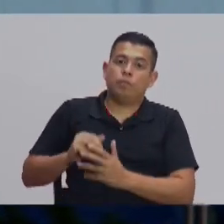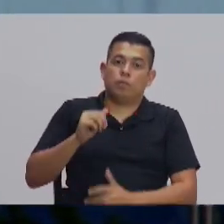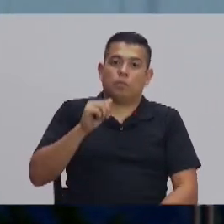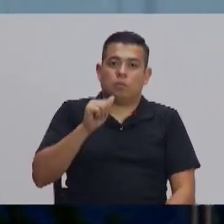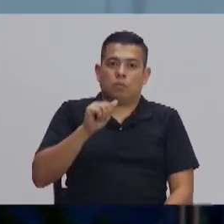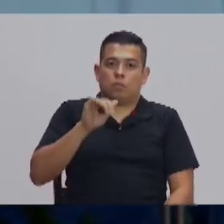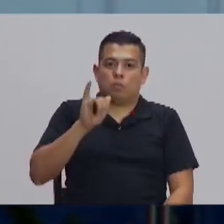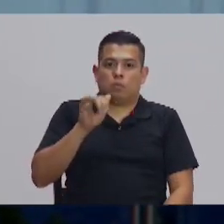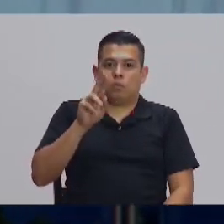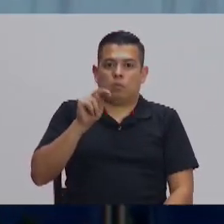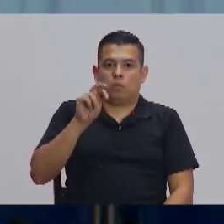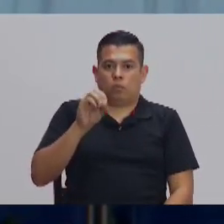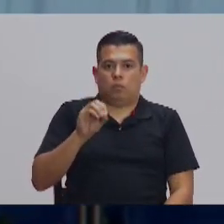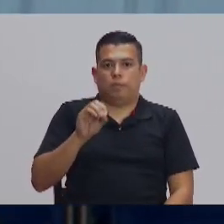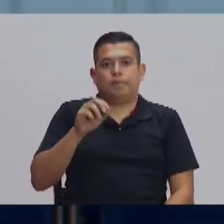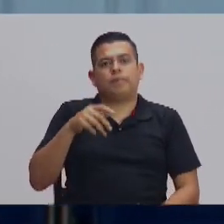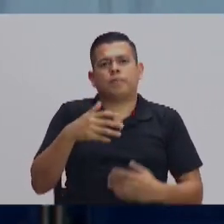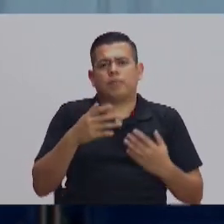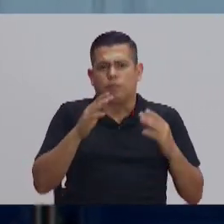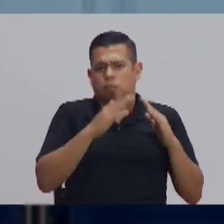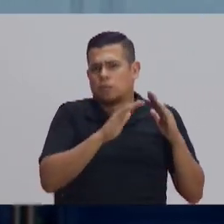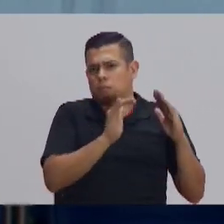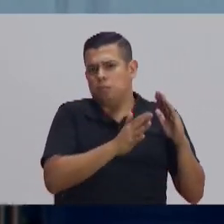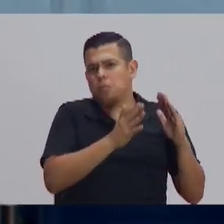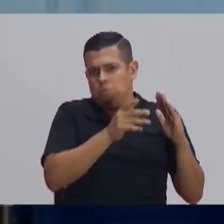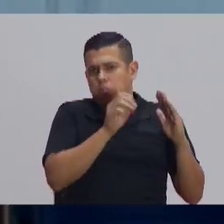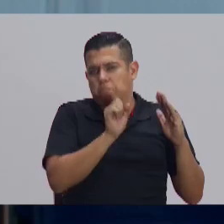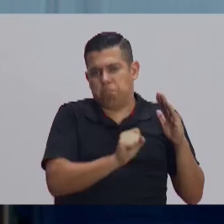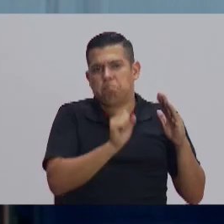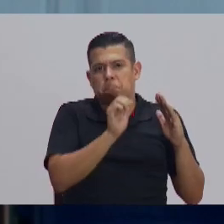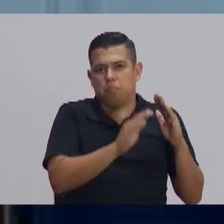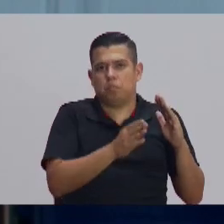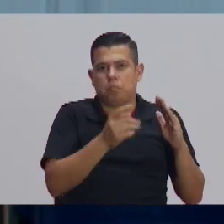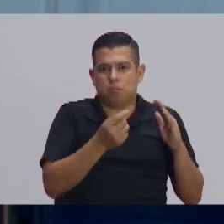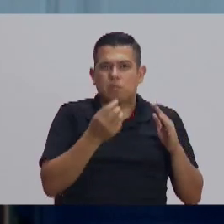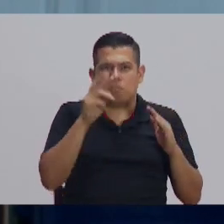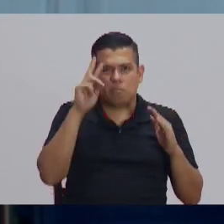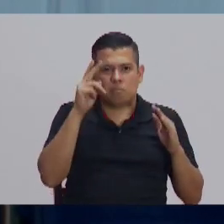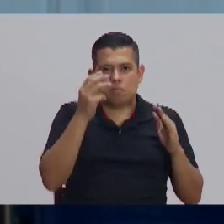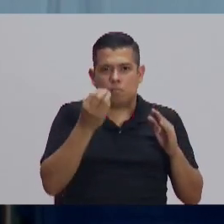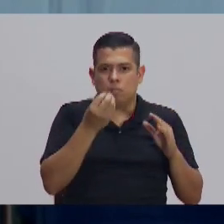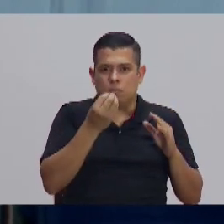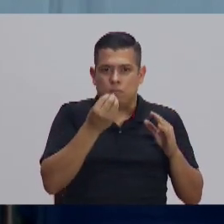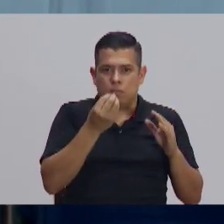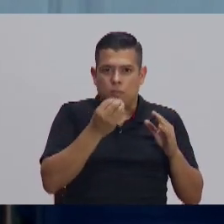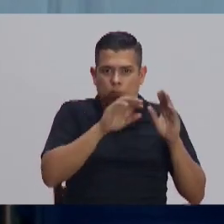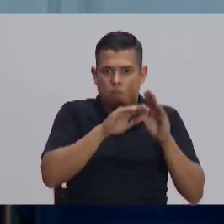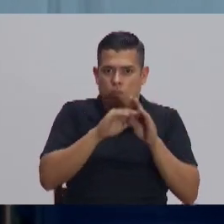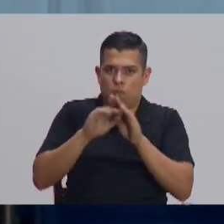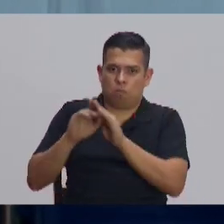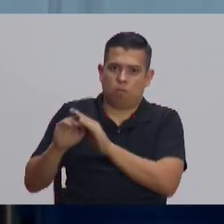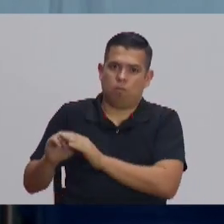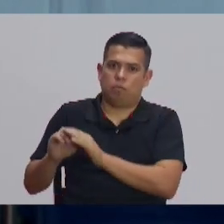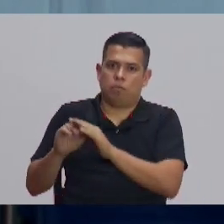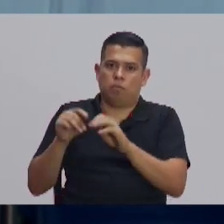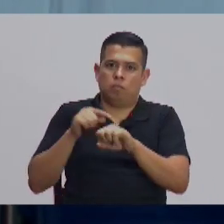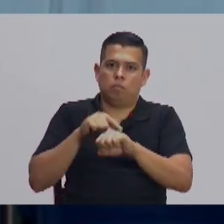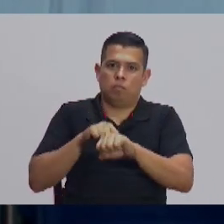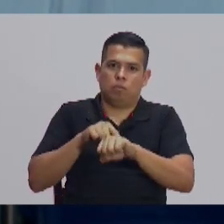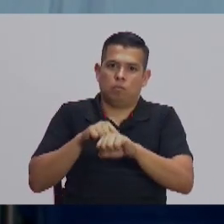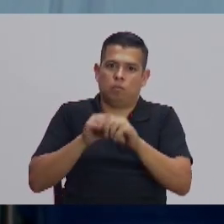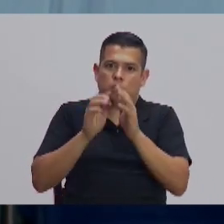casa puedes ayunar porque porque ayudar es abstenerse de un alimento para dedicar tiempo